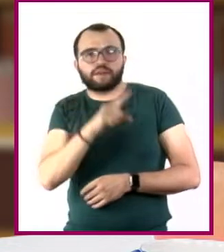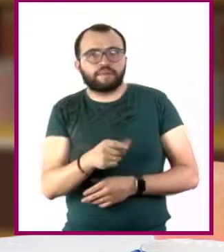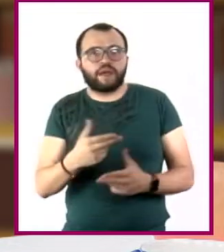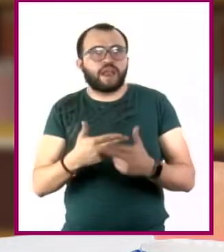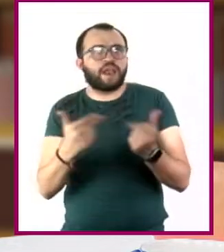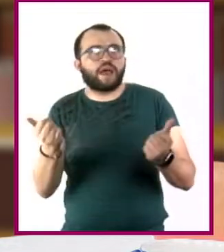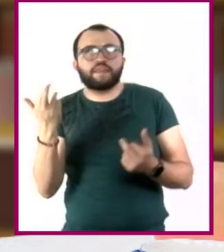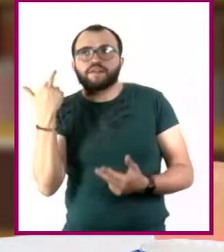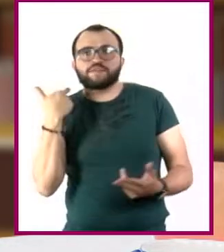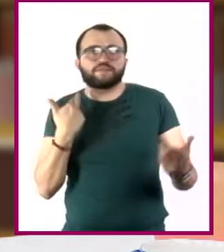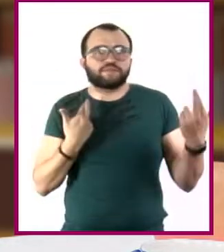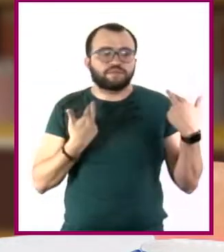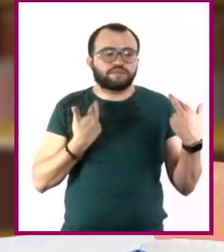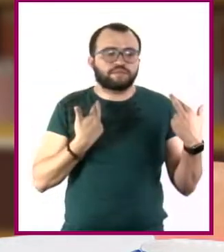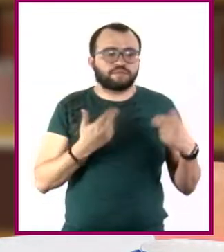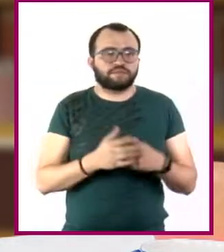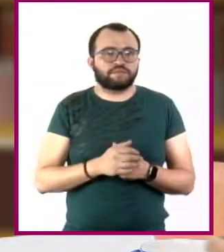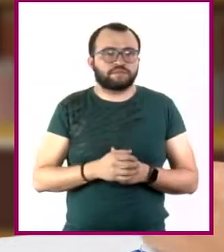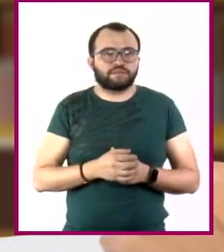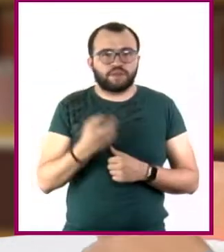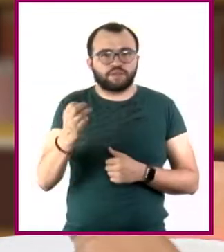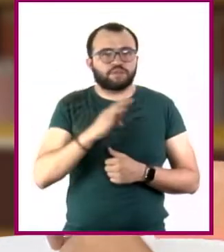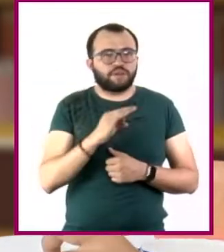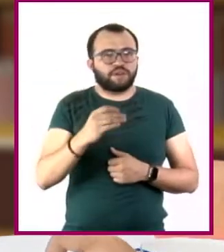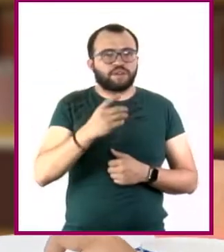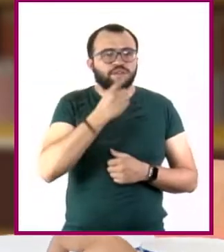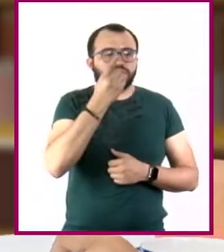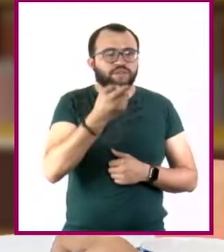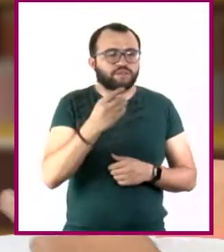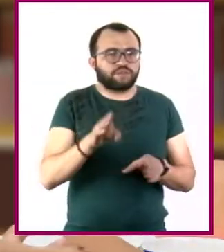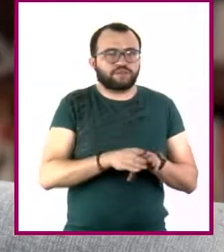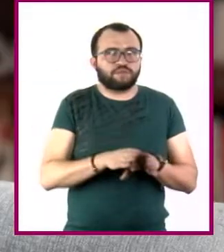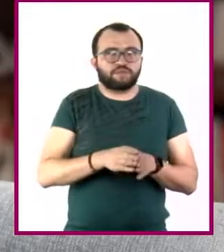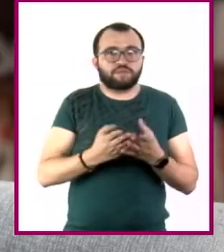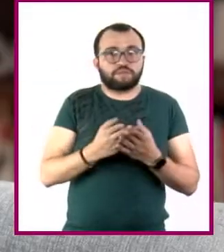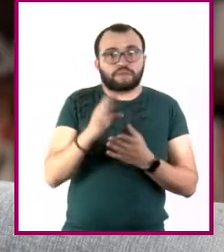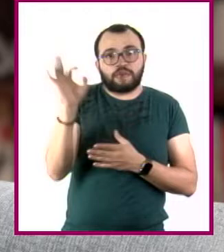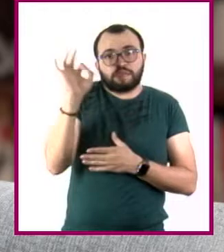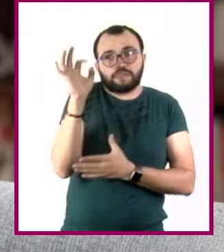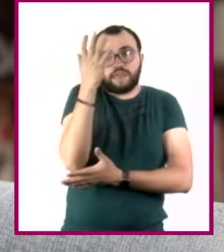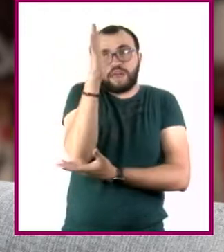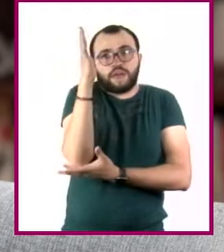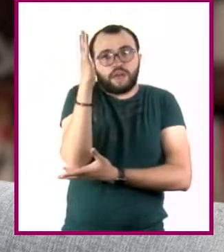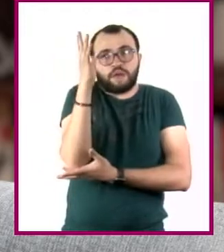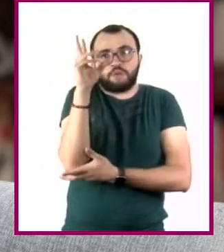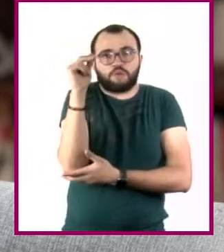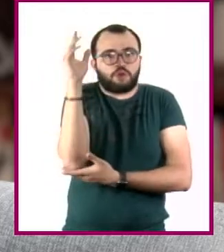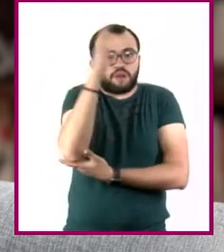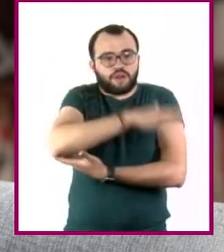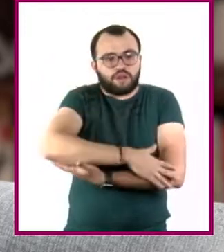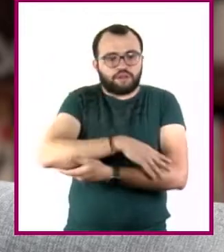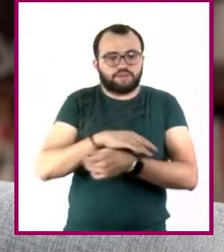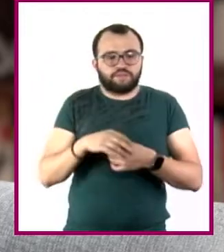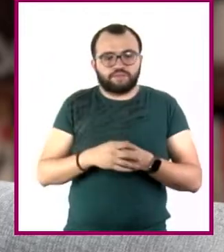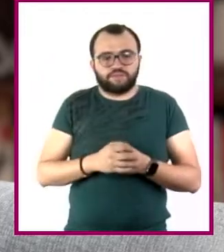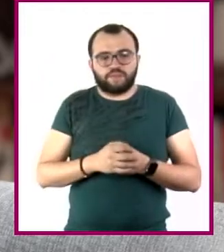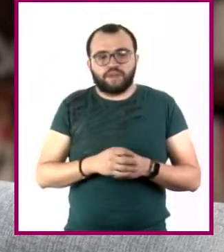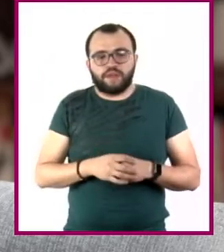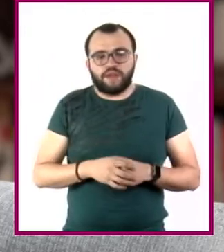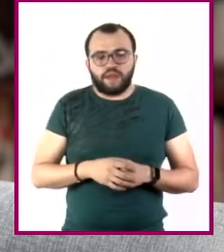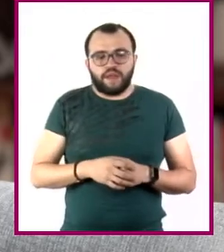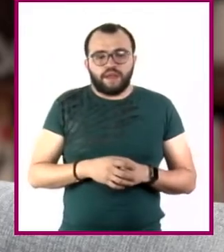escucha, ¿eso no podría llevarte a decir que el árbol realmente no se cayó? ¿Por qué no lo escuchamos? A ver,